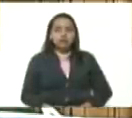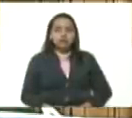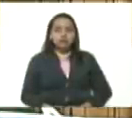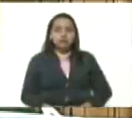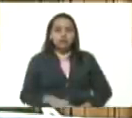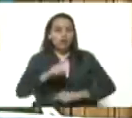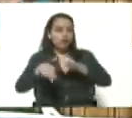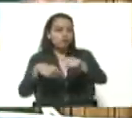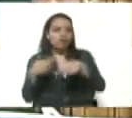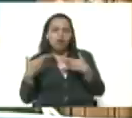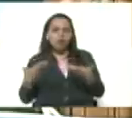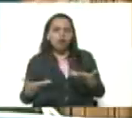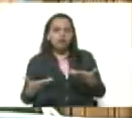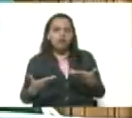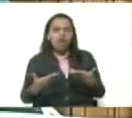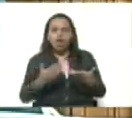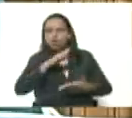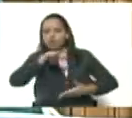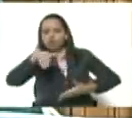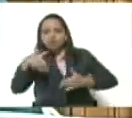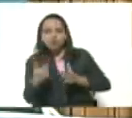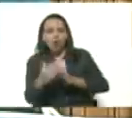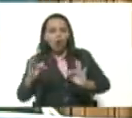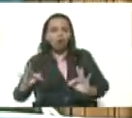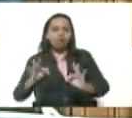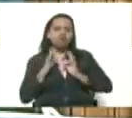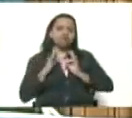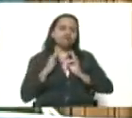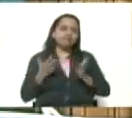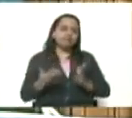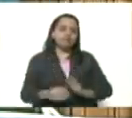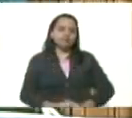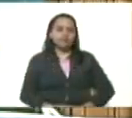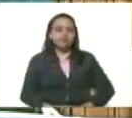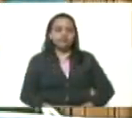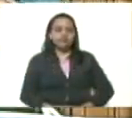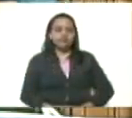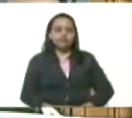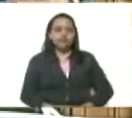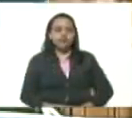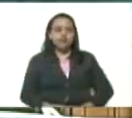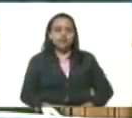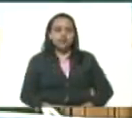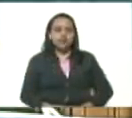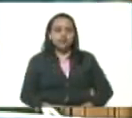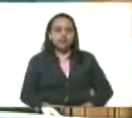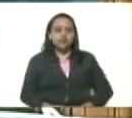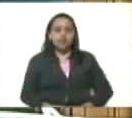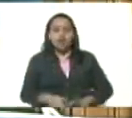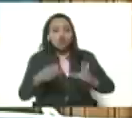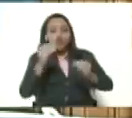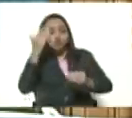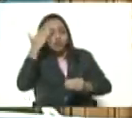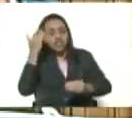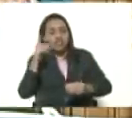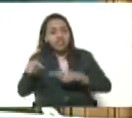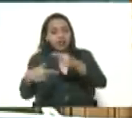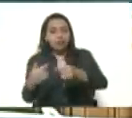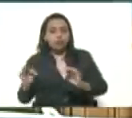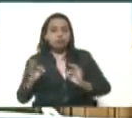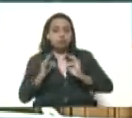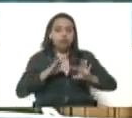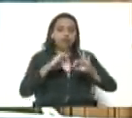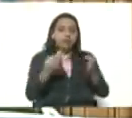Resultado, todos infectados. Resultado, nadie sabía, infectaron a su familia.